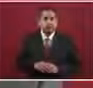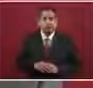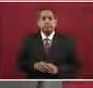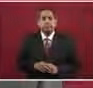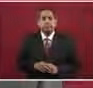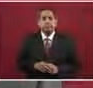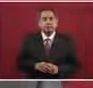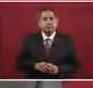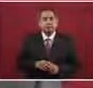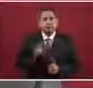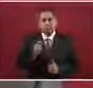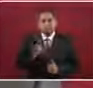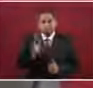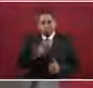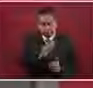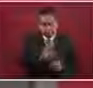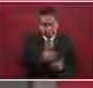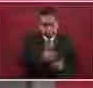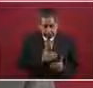se avanza